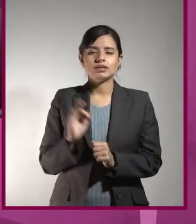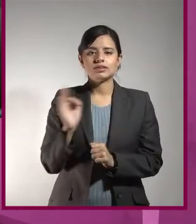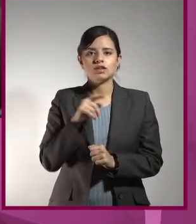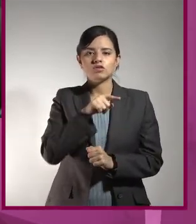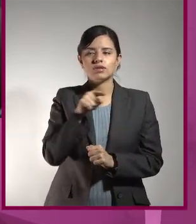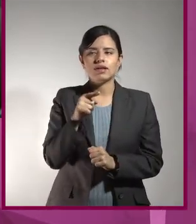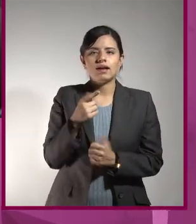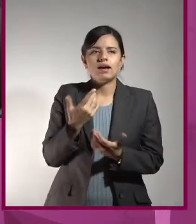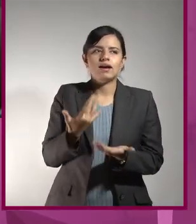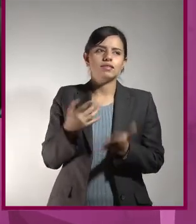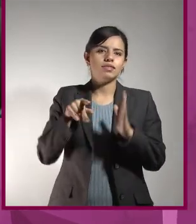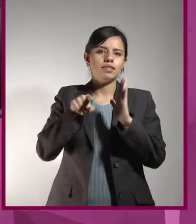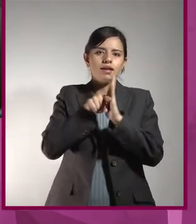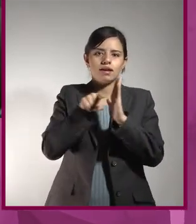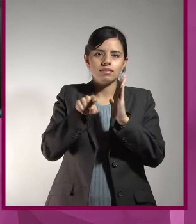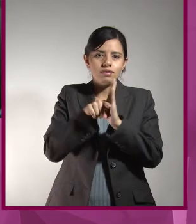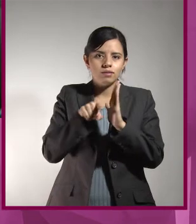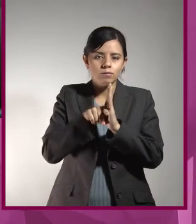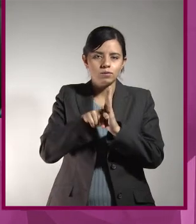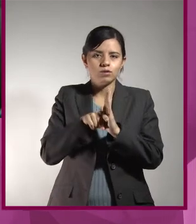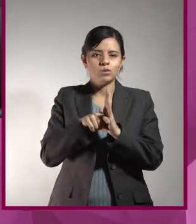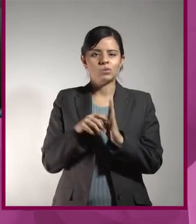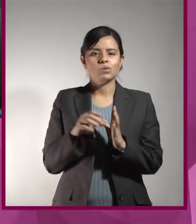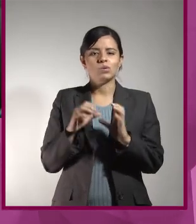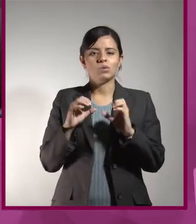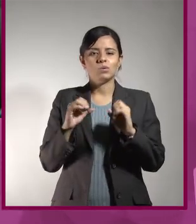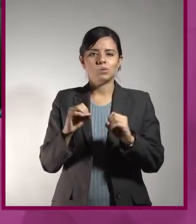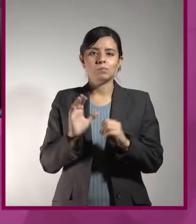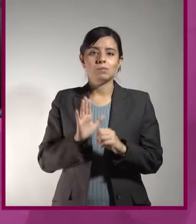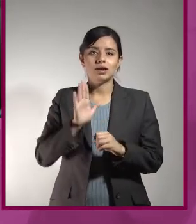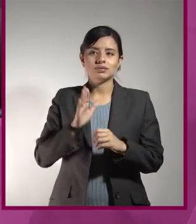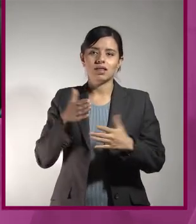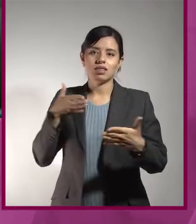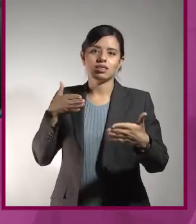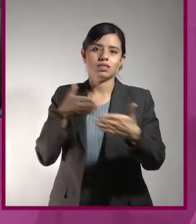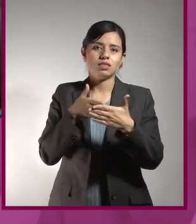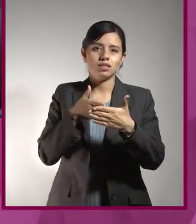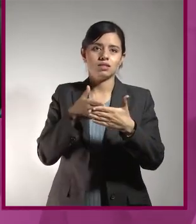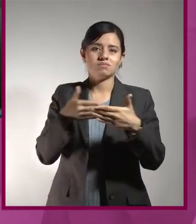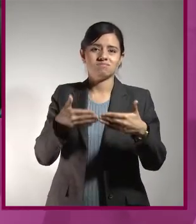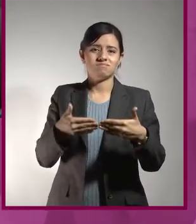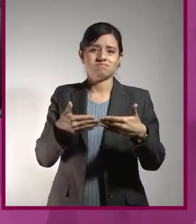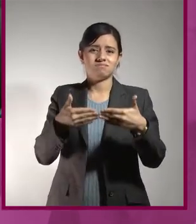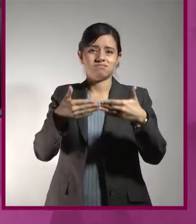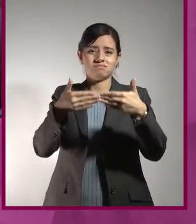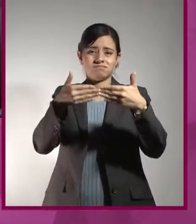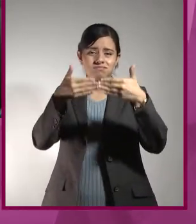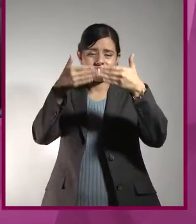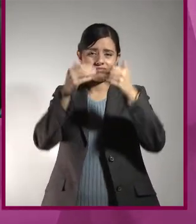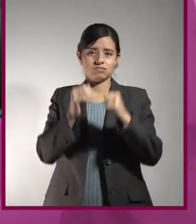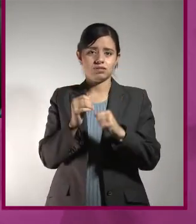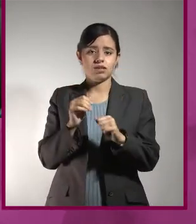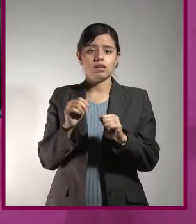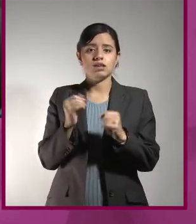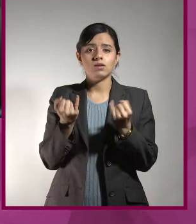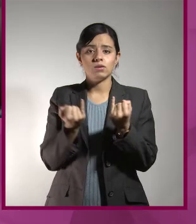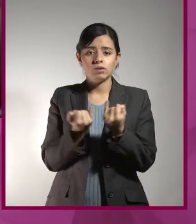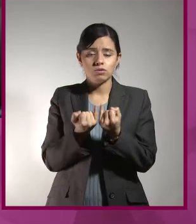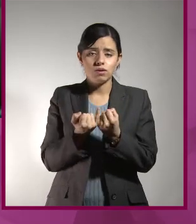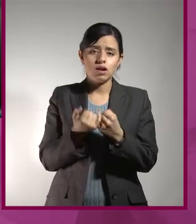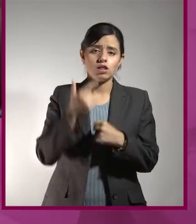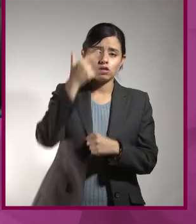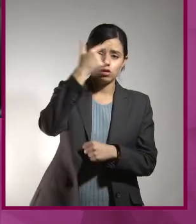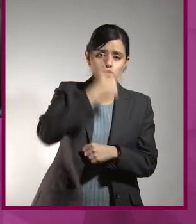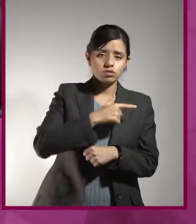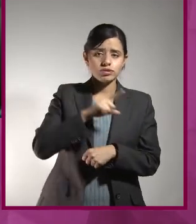como negativo, como una pared sin fin. Y además con todas las noticias